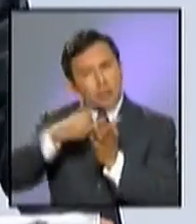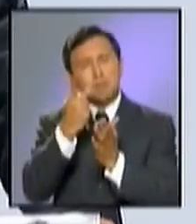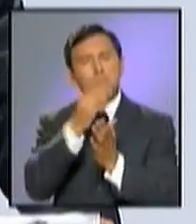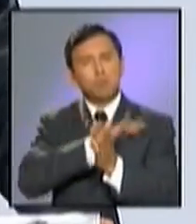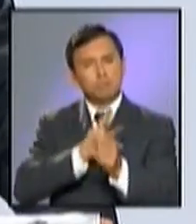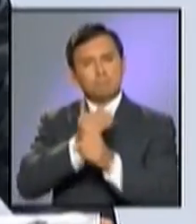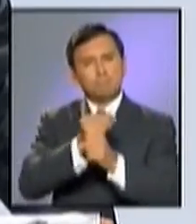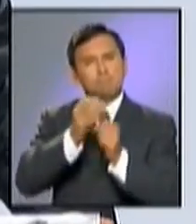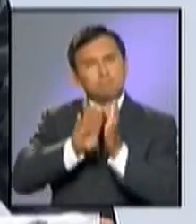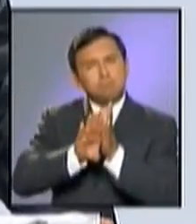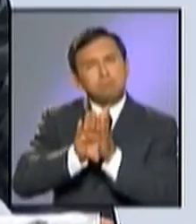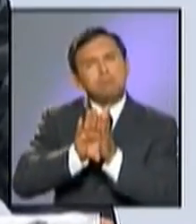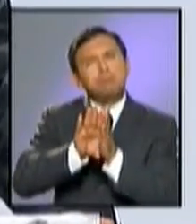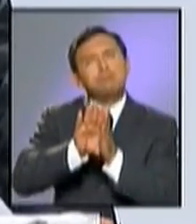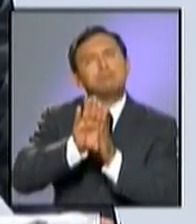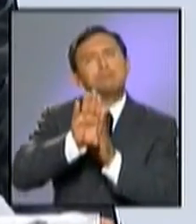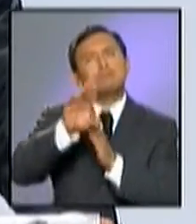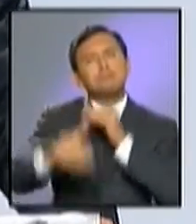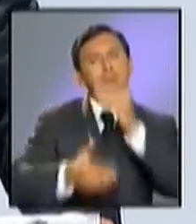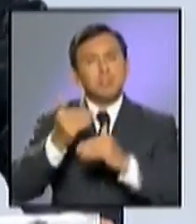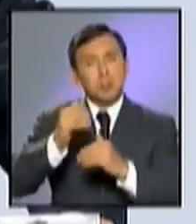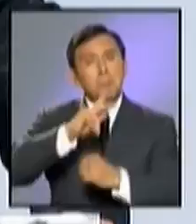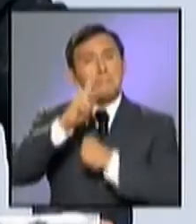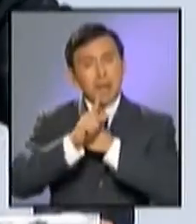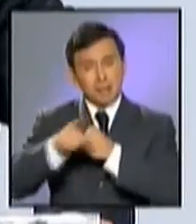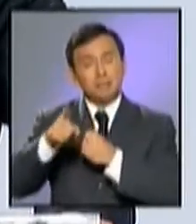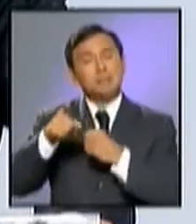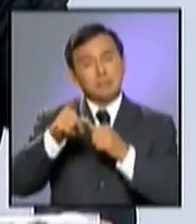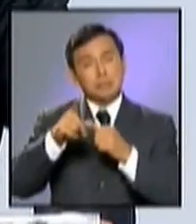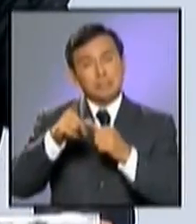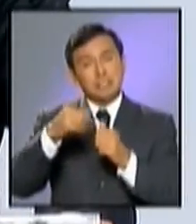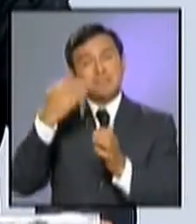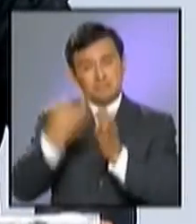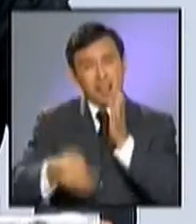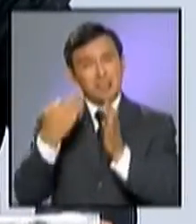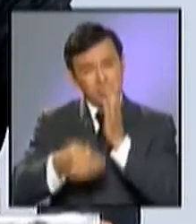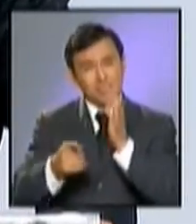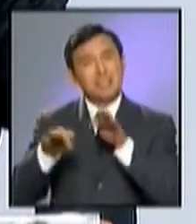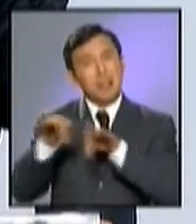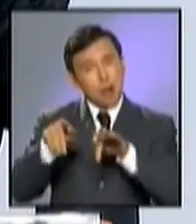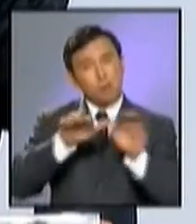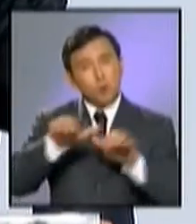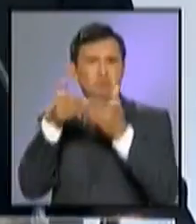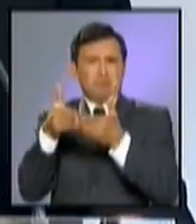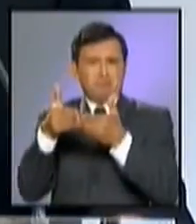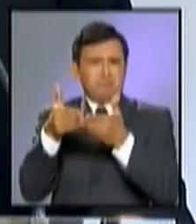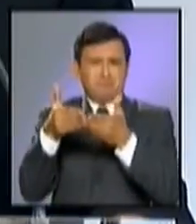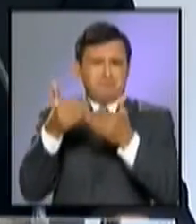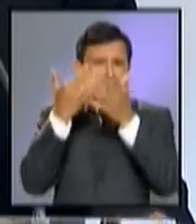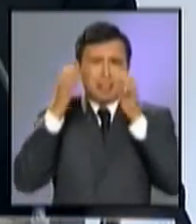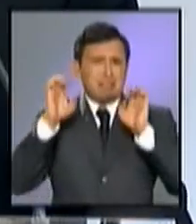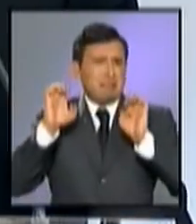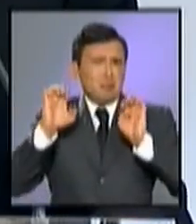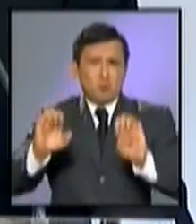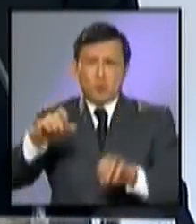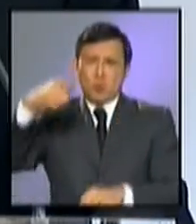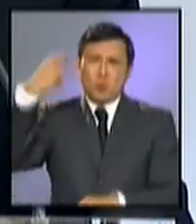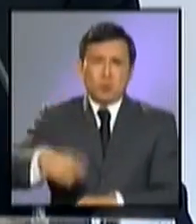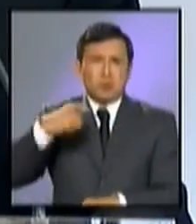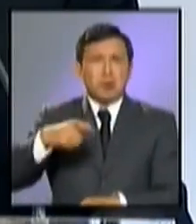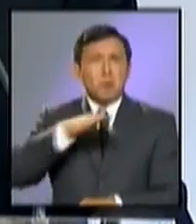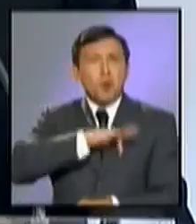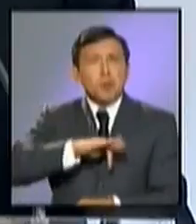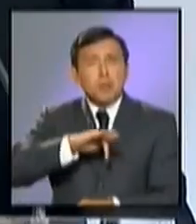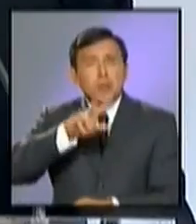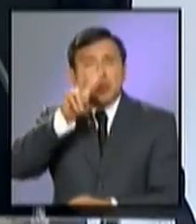para definir quién abre y quién cierra cada bloque, así como el orden de intervención para emitir un mensaje al final del debate. Durante los bloques, el orden de intervención